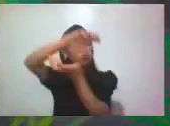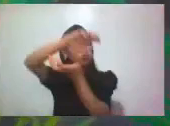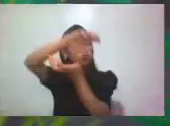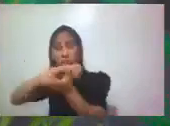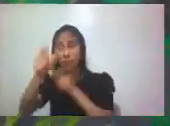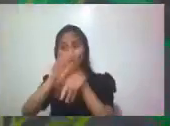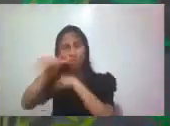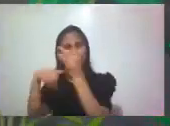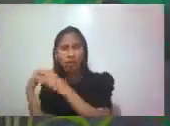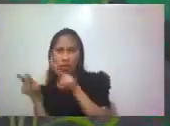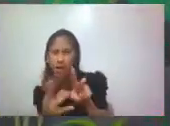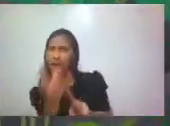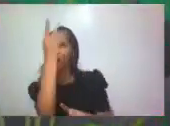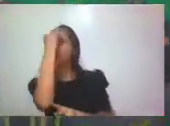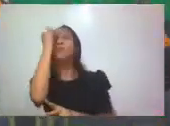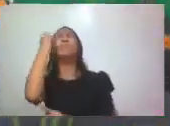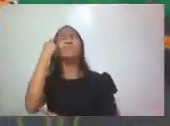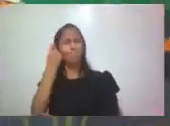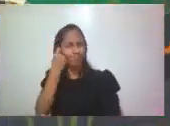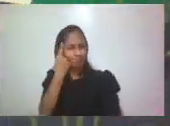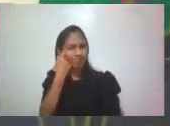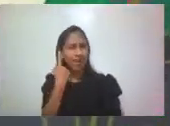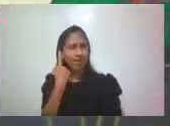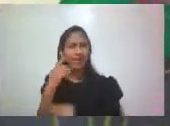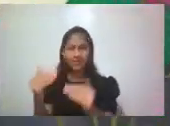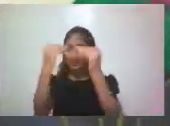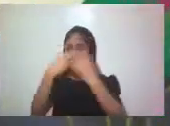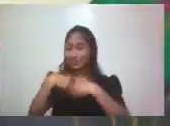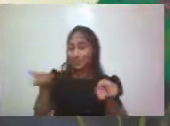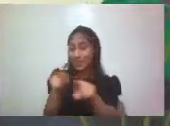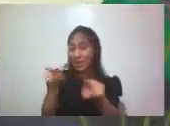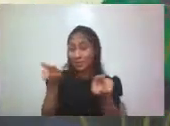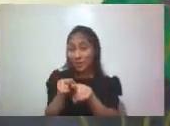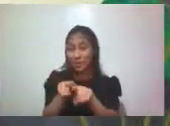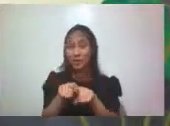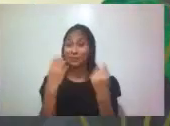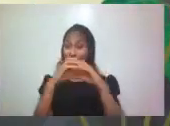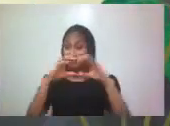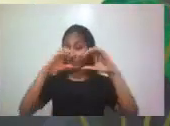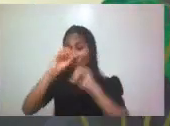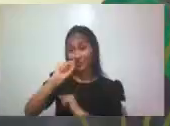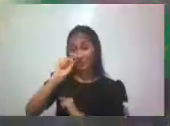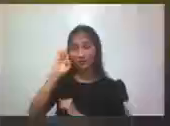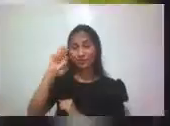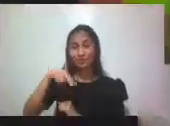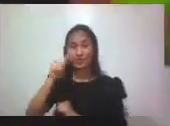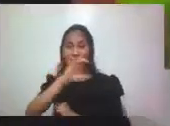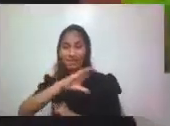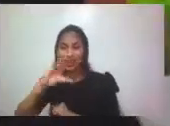consolidar el enfoque de interculturalidad en la relación SENACE-pueblos indígenas,